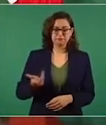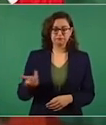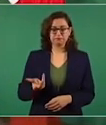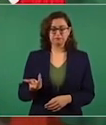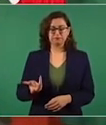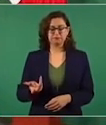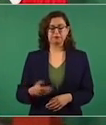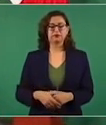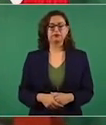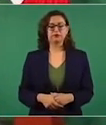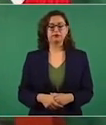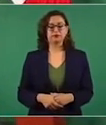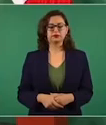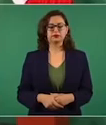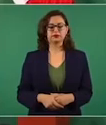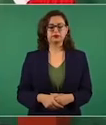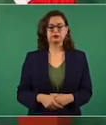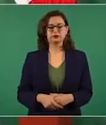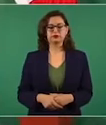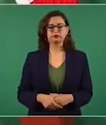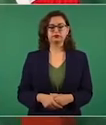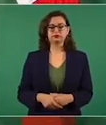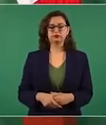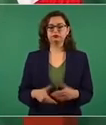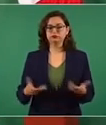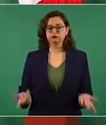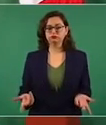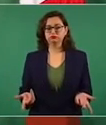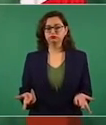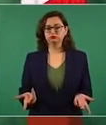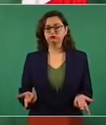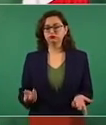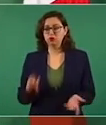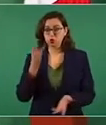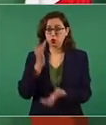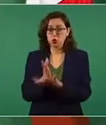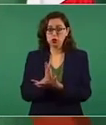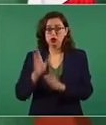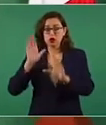porque si no, todo el discurso se vuelve demagogia.